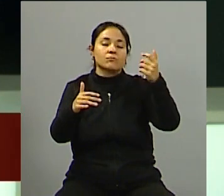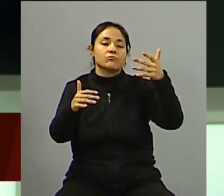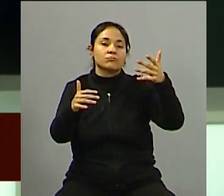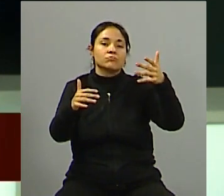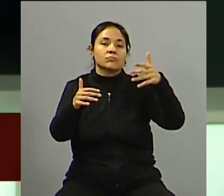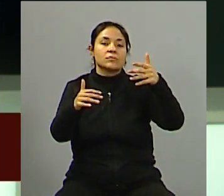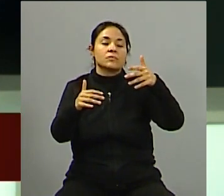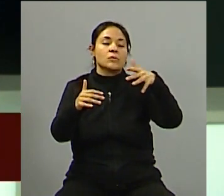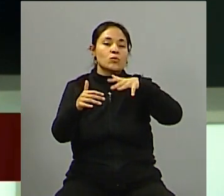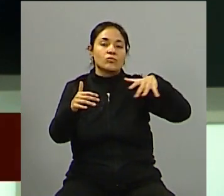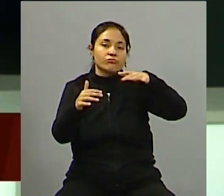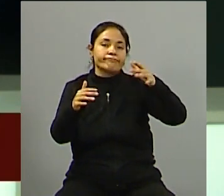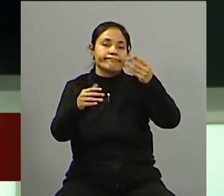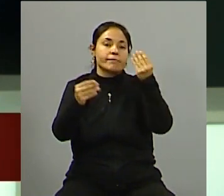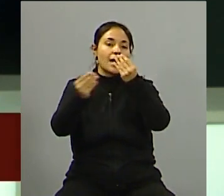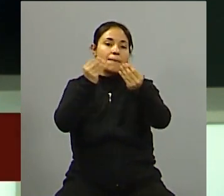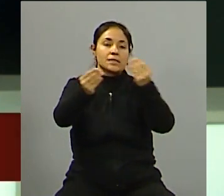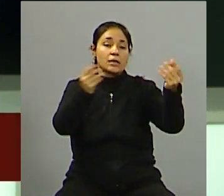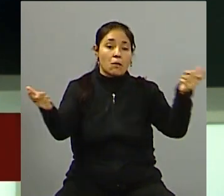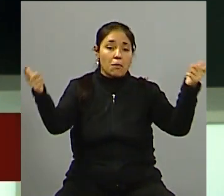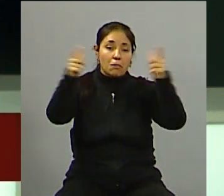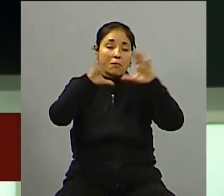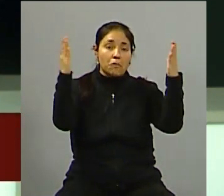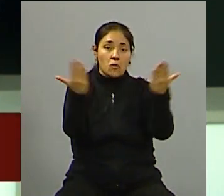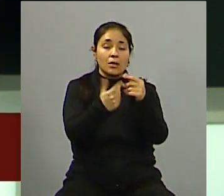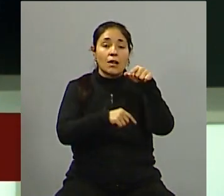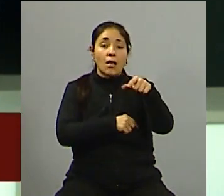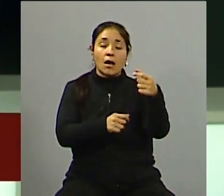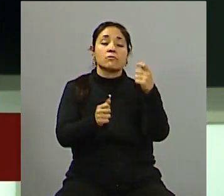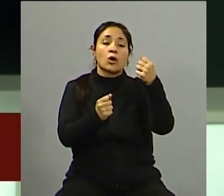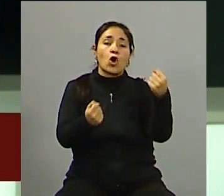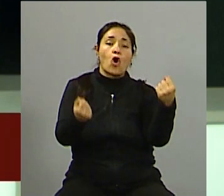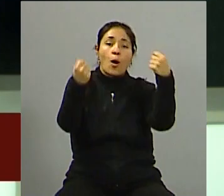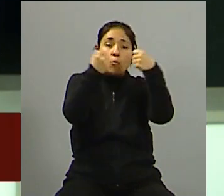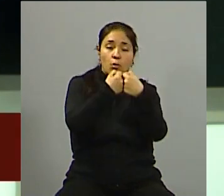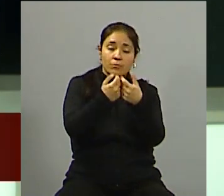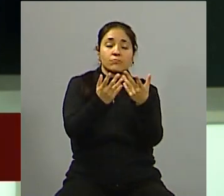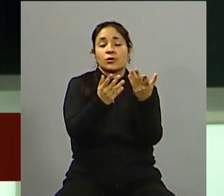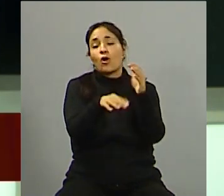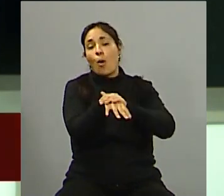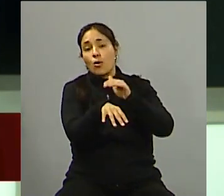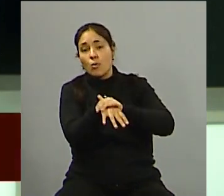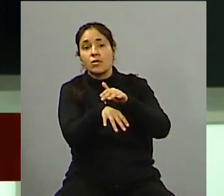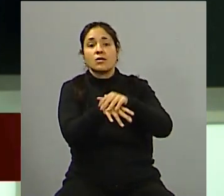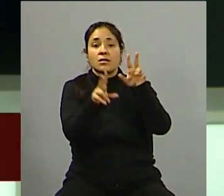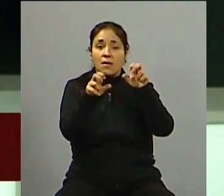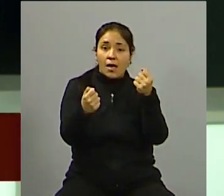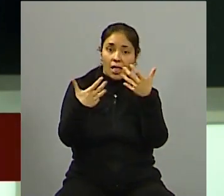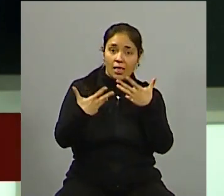termina generando, en cierta manera, compromisos desde el punto de vista de la defensa, donde inclusive tiene